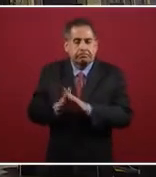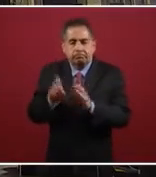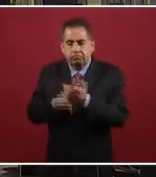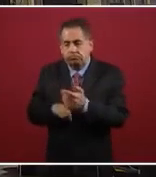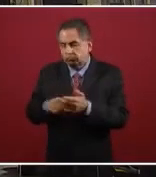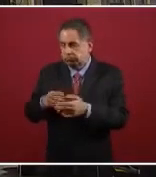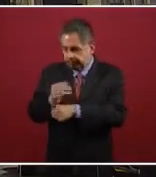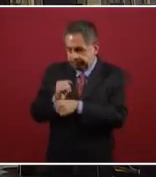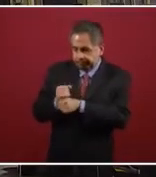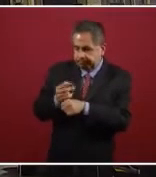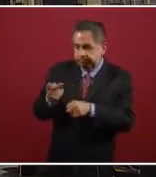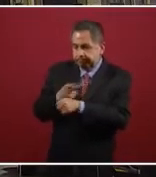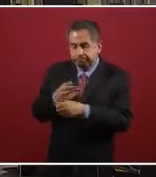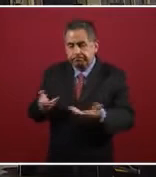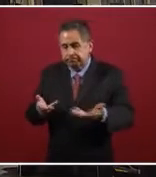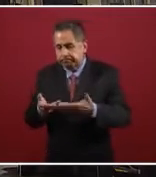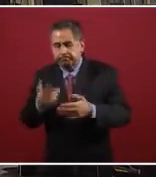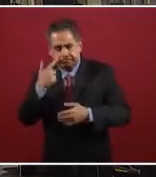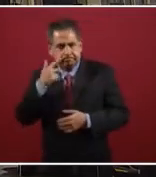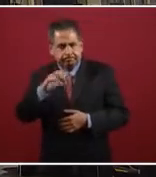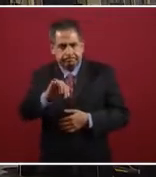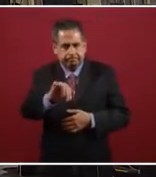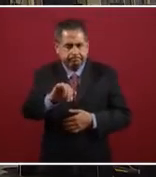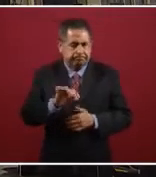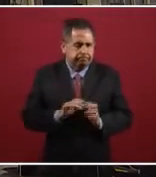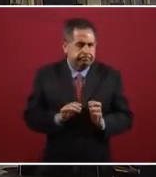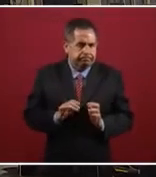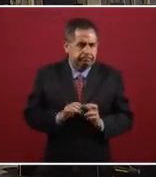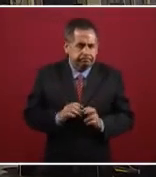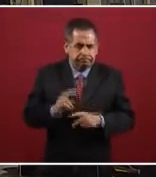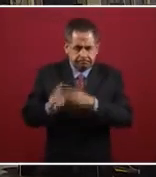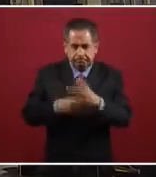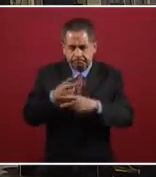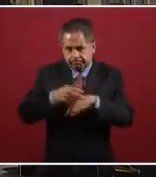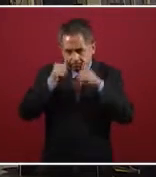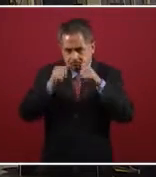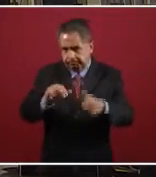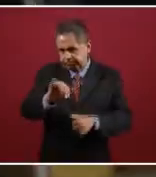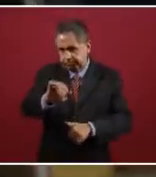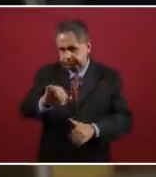investigación se va a atender